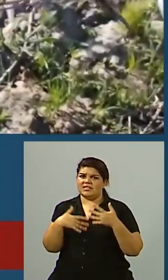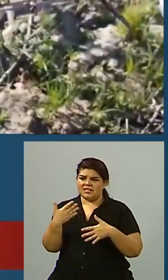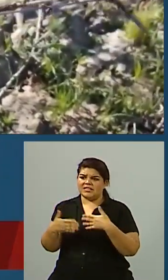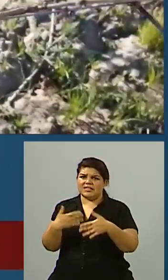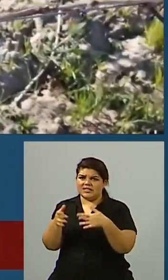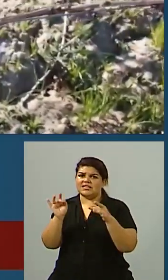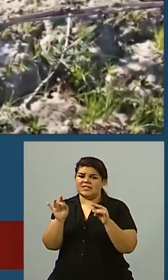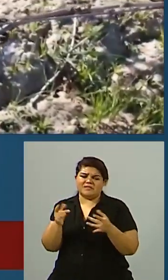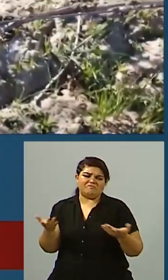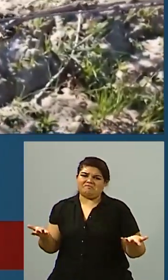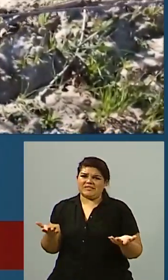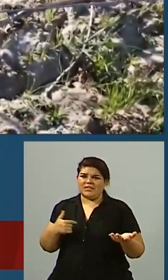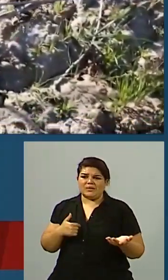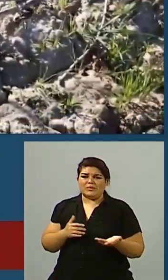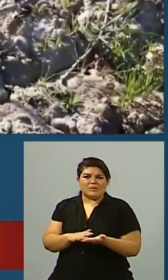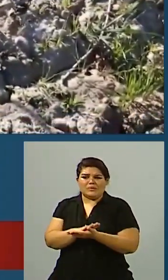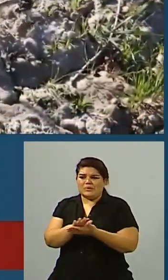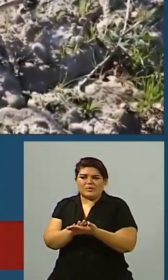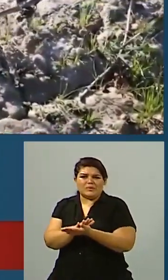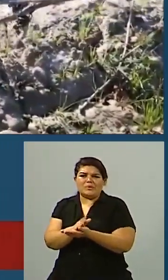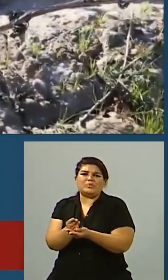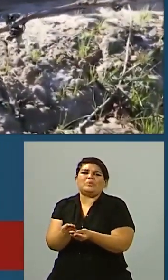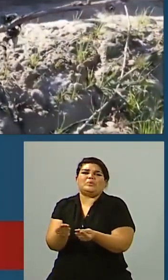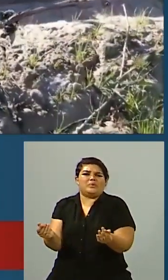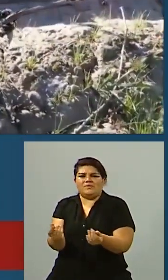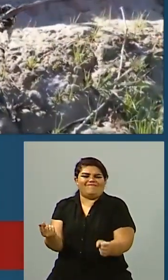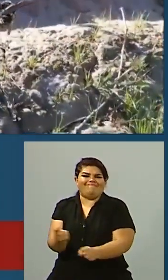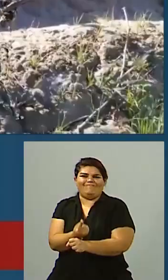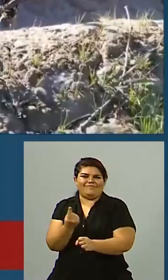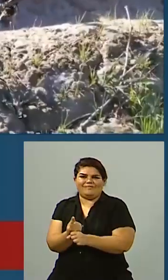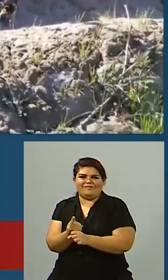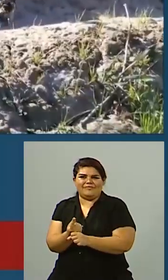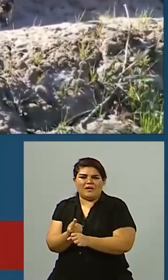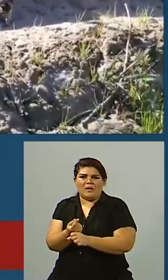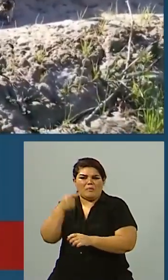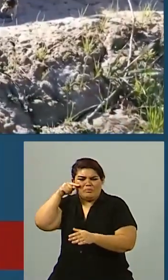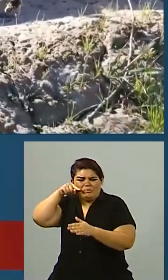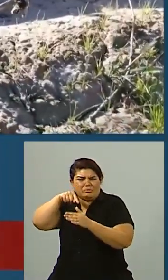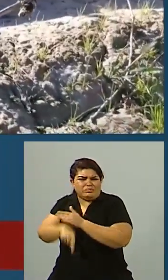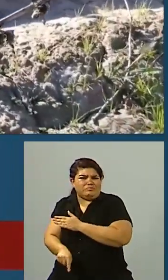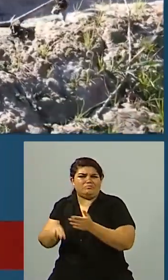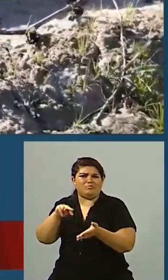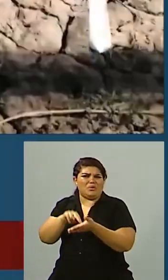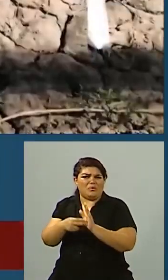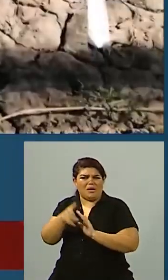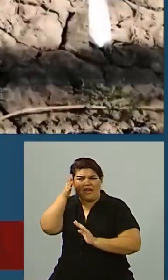algo crónico, ¿no? Porque el tipo de cambio no ha ayudado a la competitividad del sector, que ha